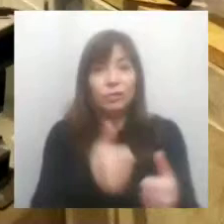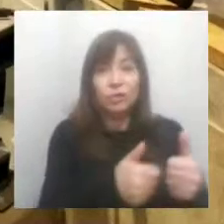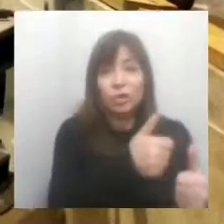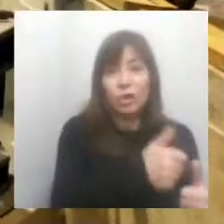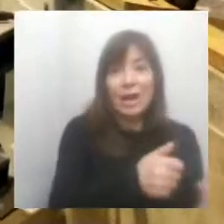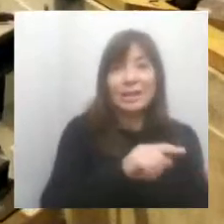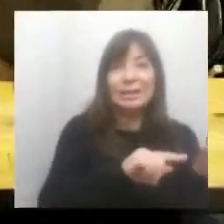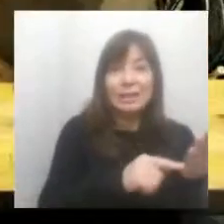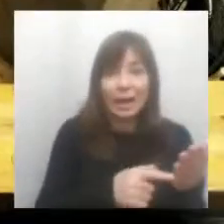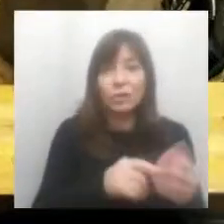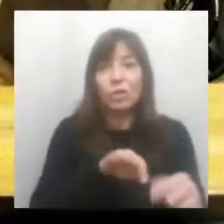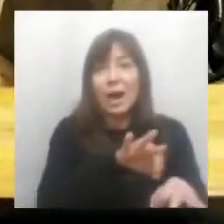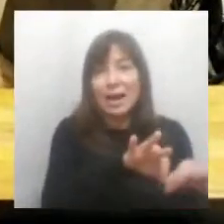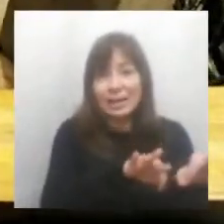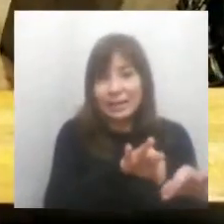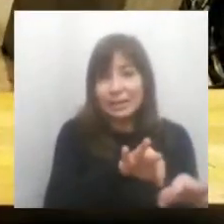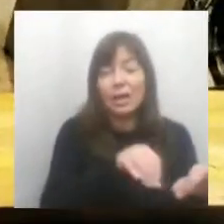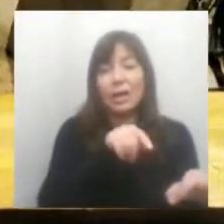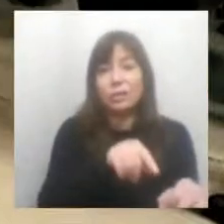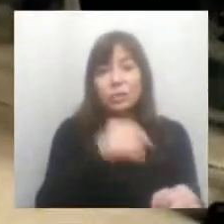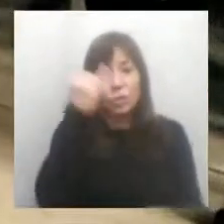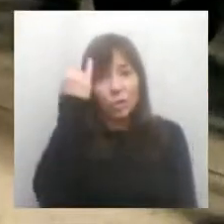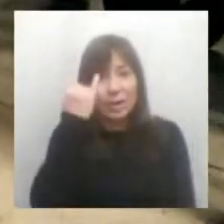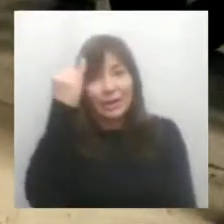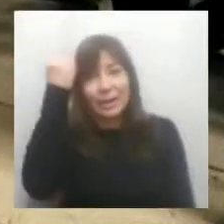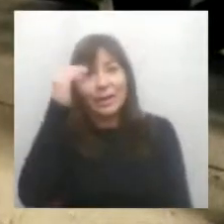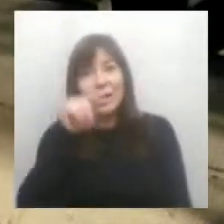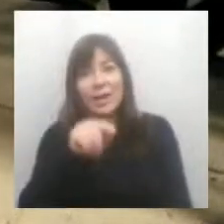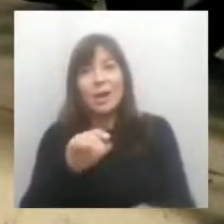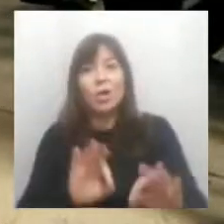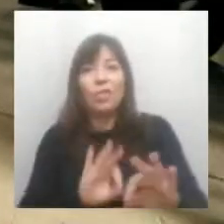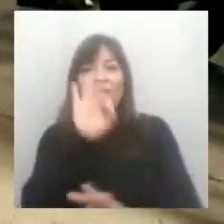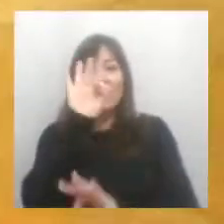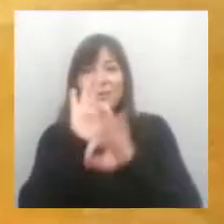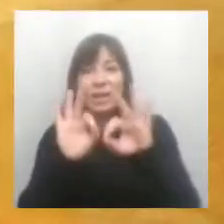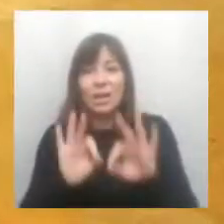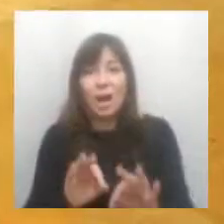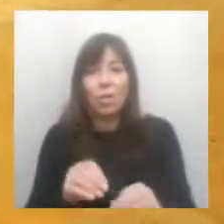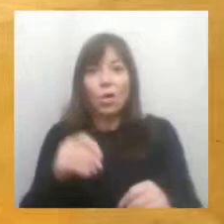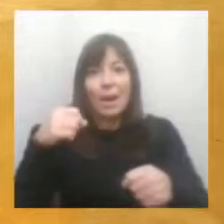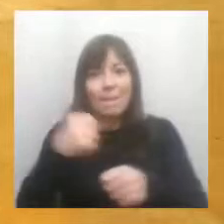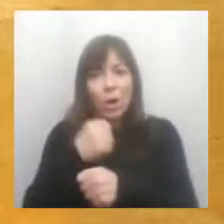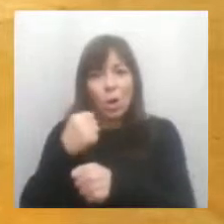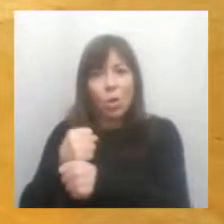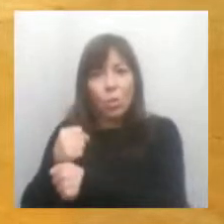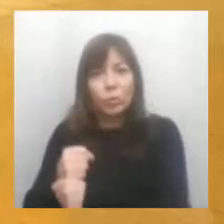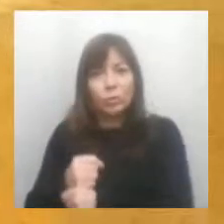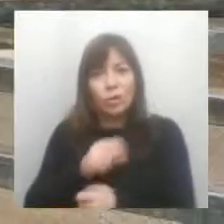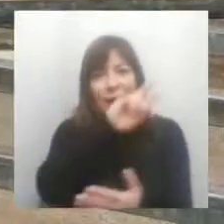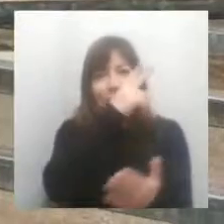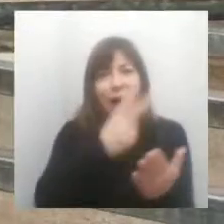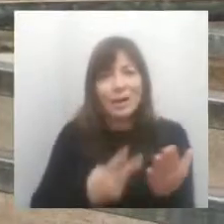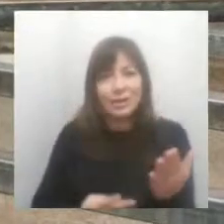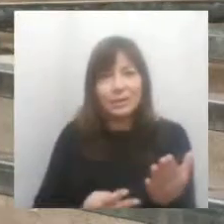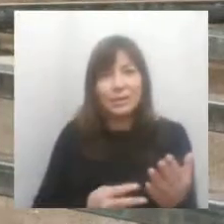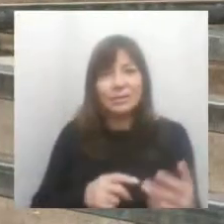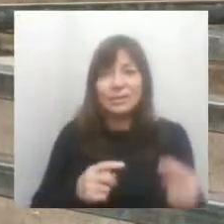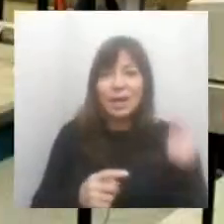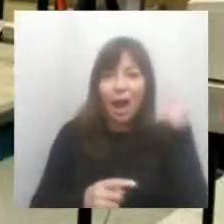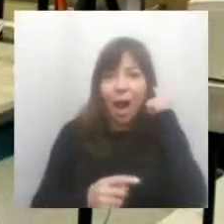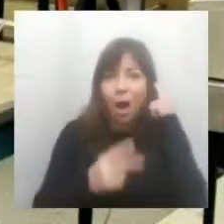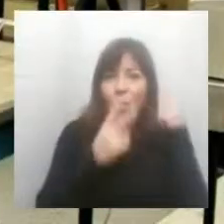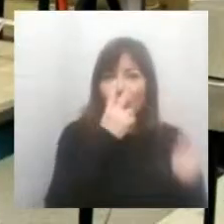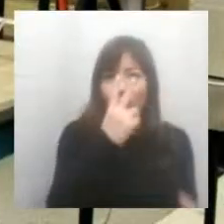ellos arquitectos, ingenieros, diseñadores, productores, artistas audiovisuales, técnicos de